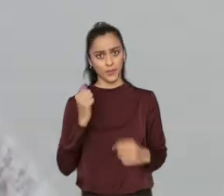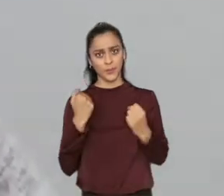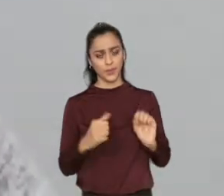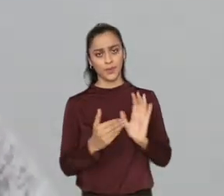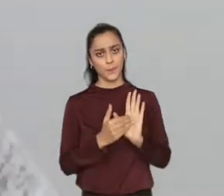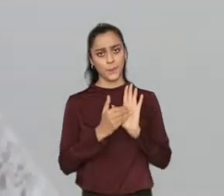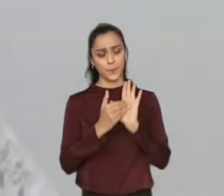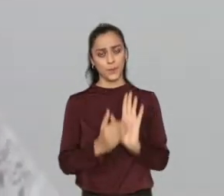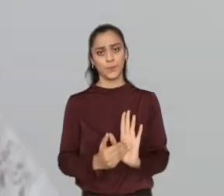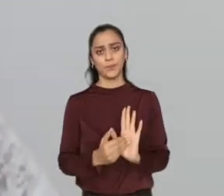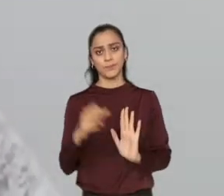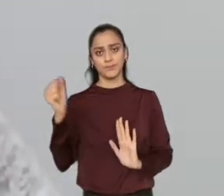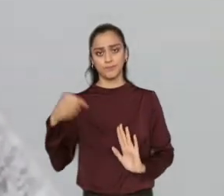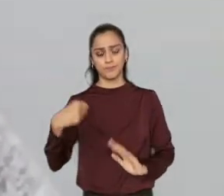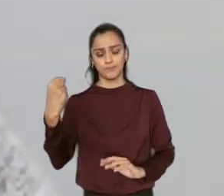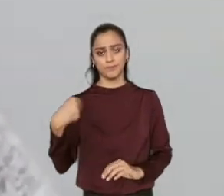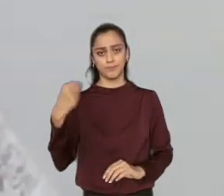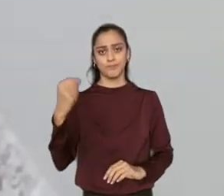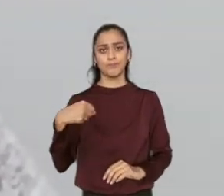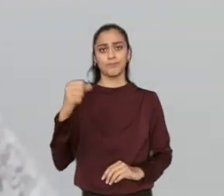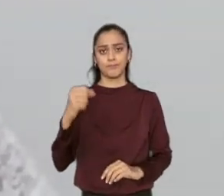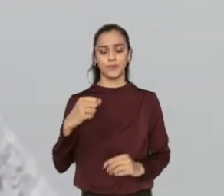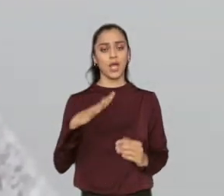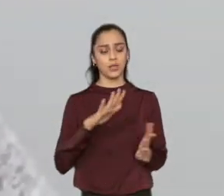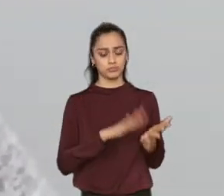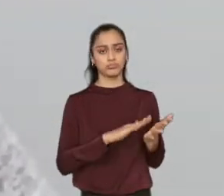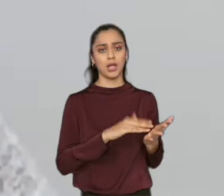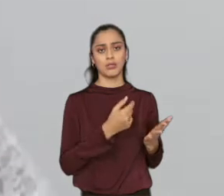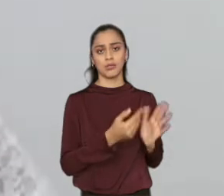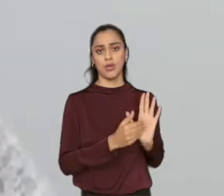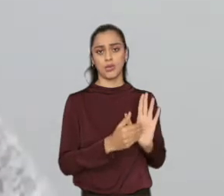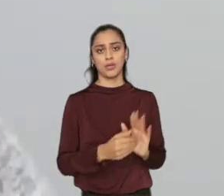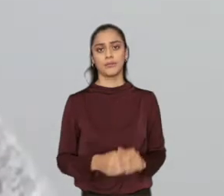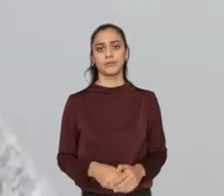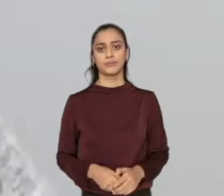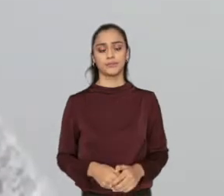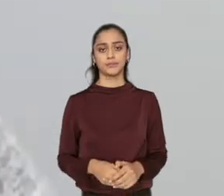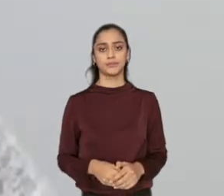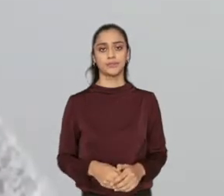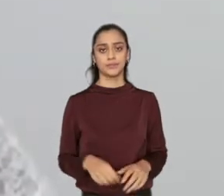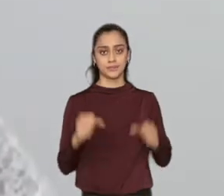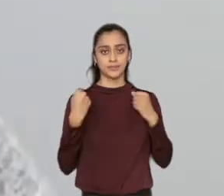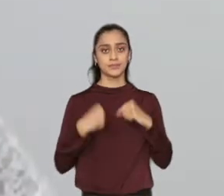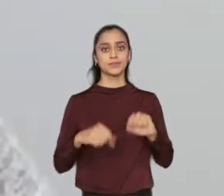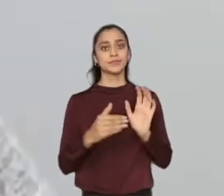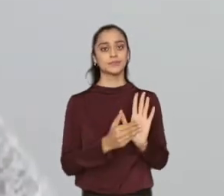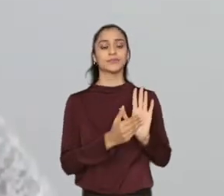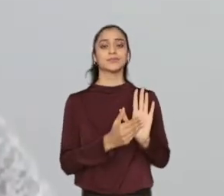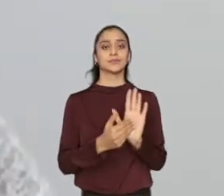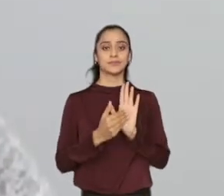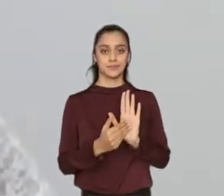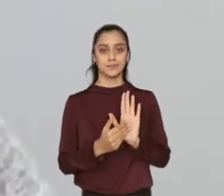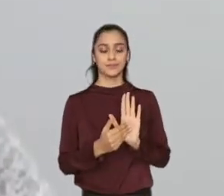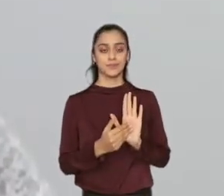puedas mostrar Ah, los sí. libros. Sí, los tengo aquí. Ok, para que lo puedas